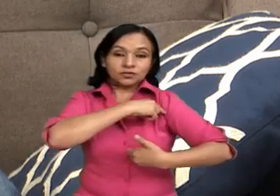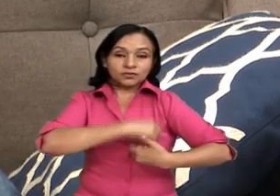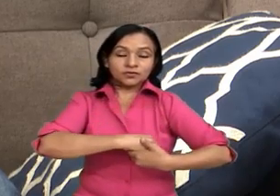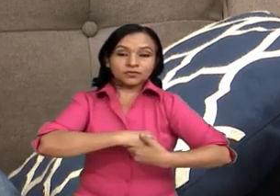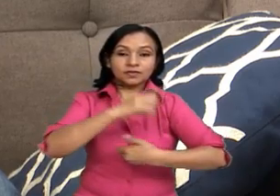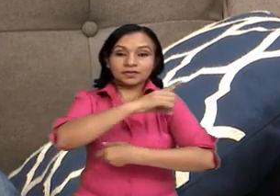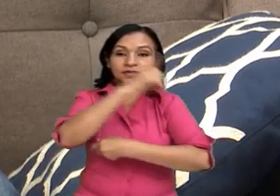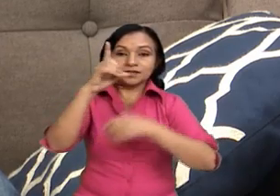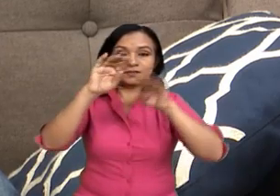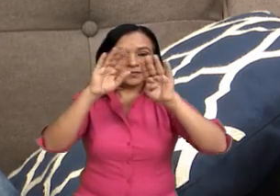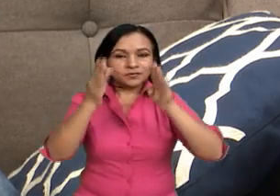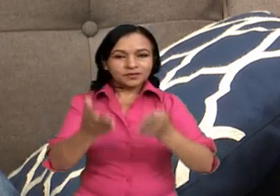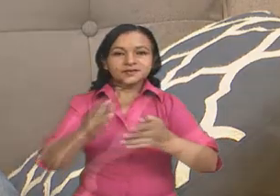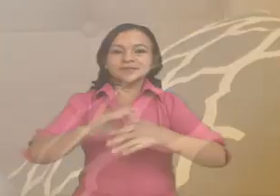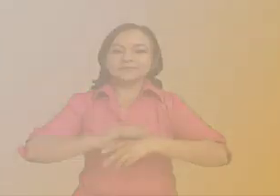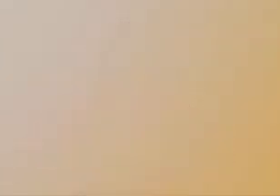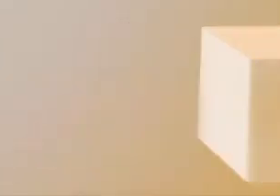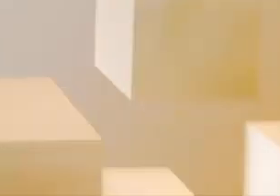de la Mujer. Ya volvemos.